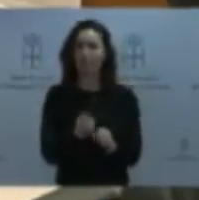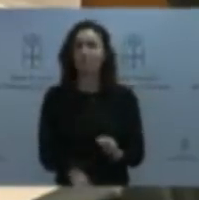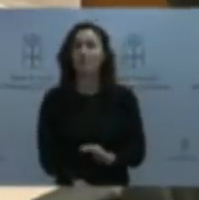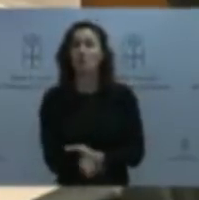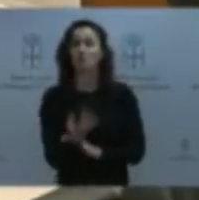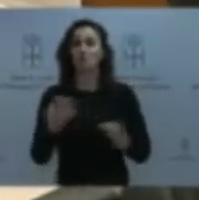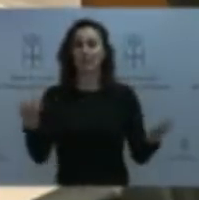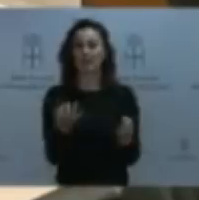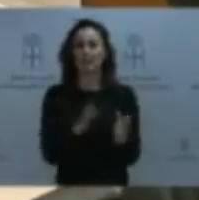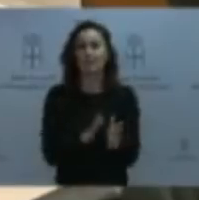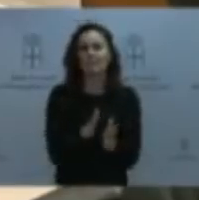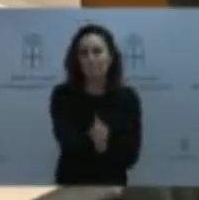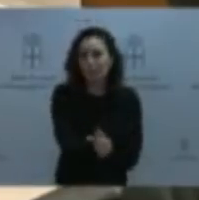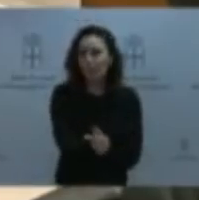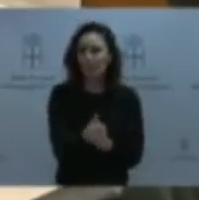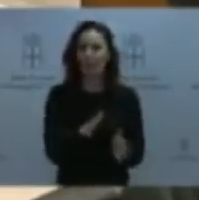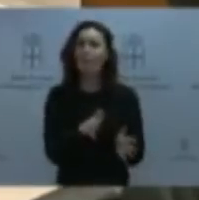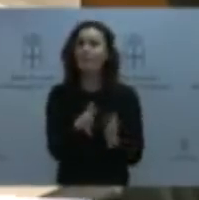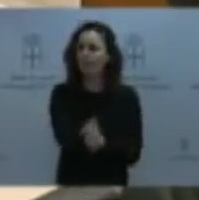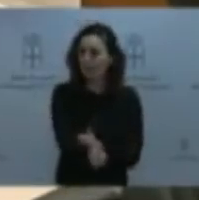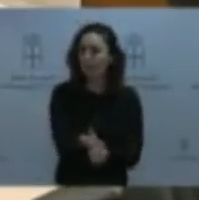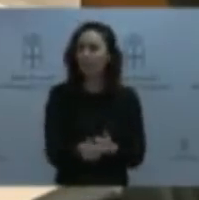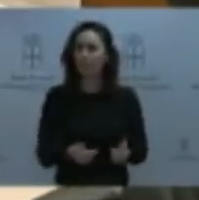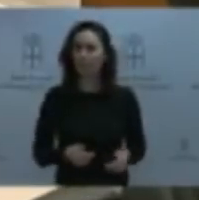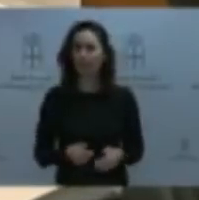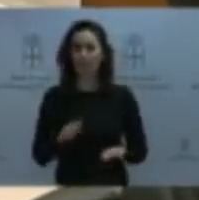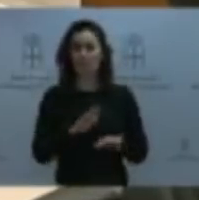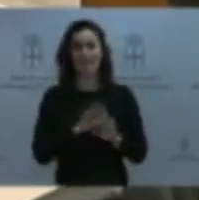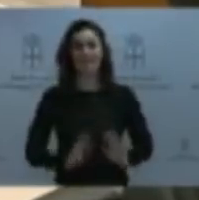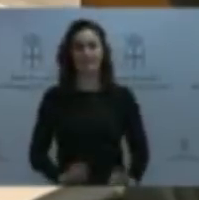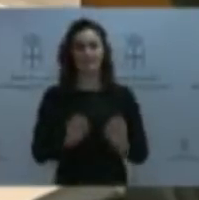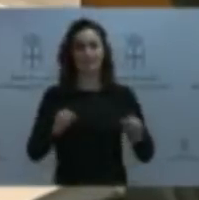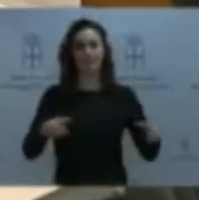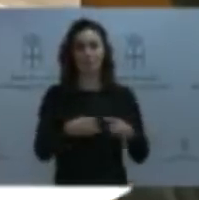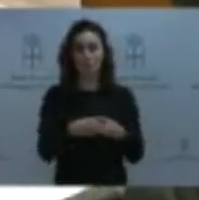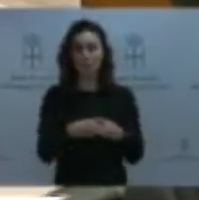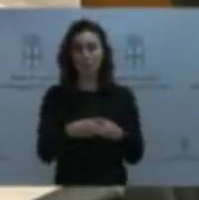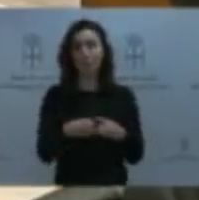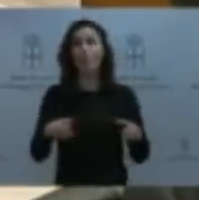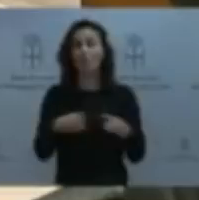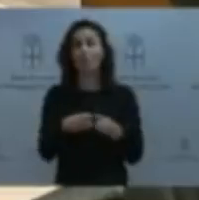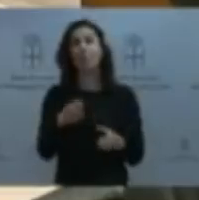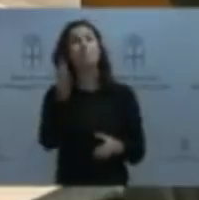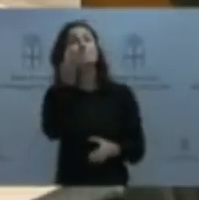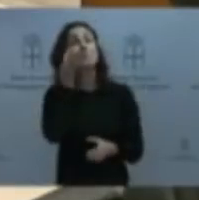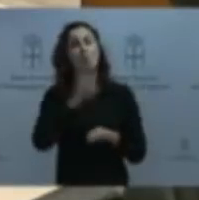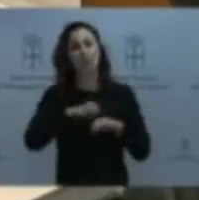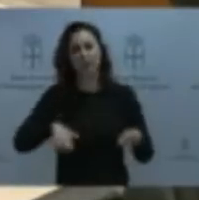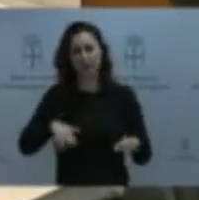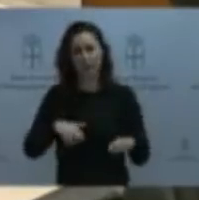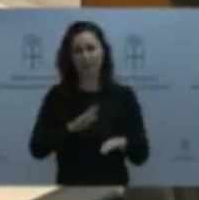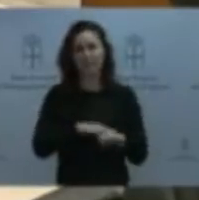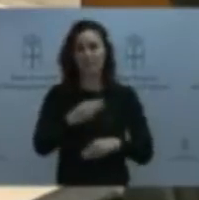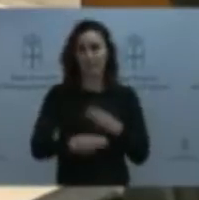priorizaciones de determinados colectivos, entre ellos el colectivo femenino, en el desarrollo de todos estos programas.